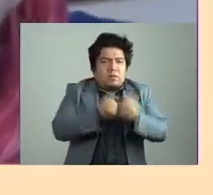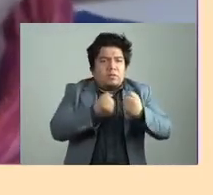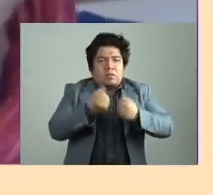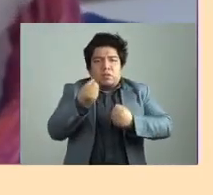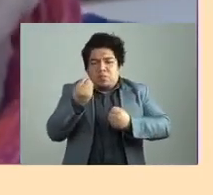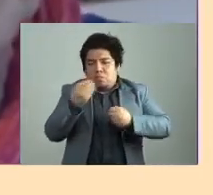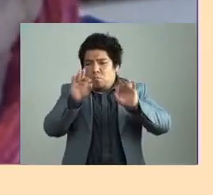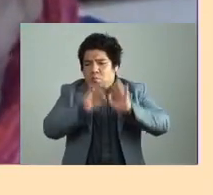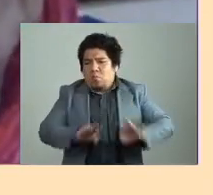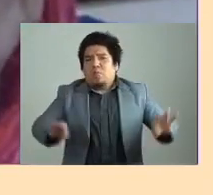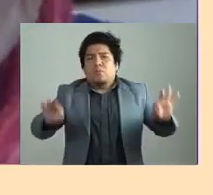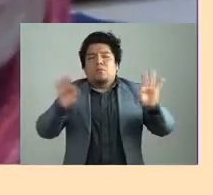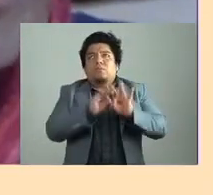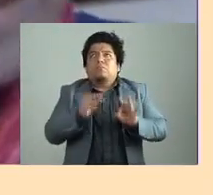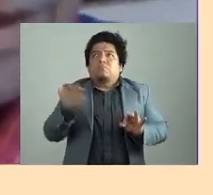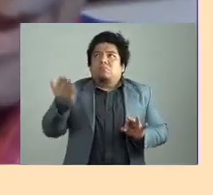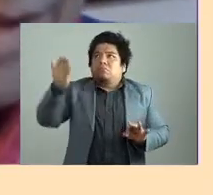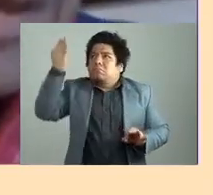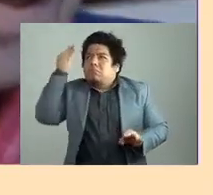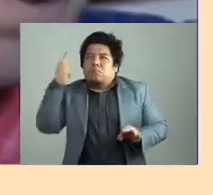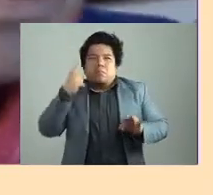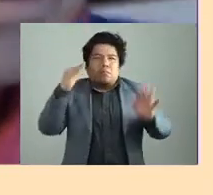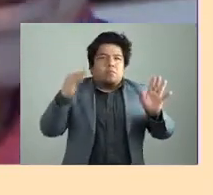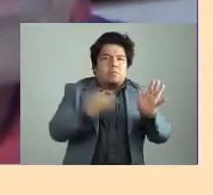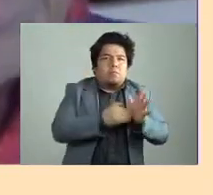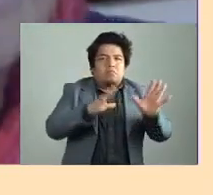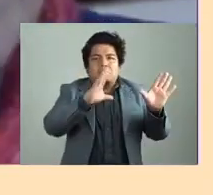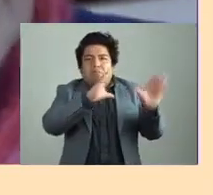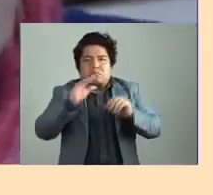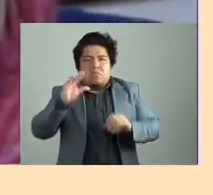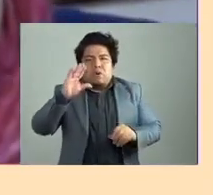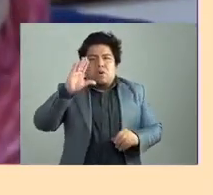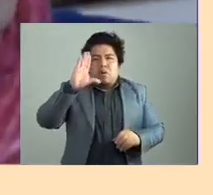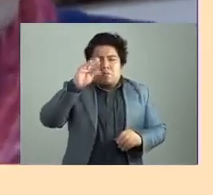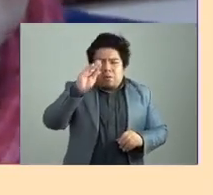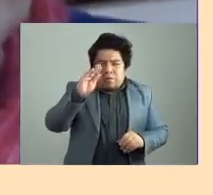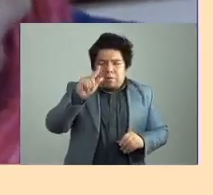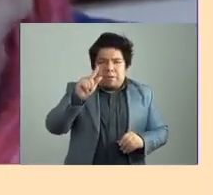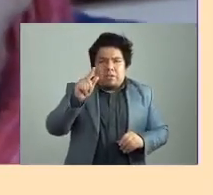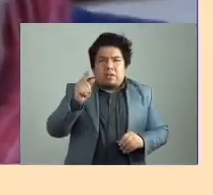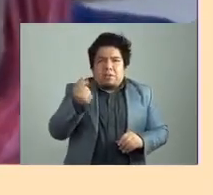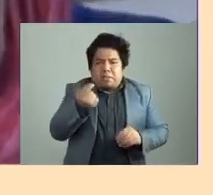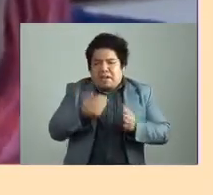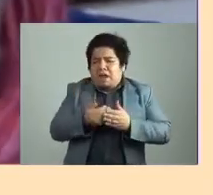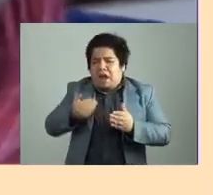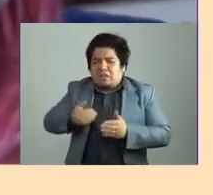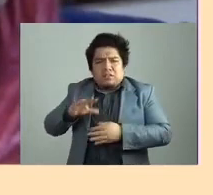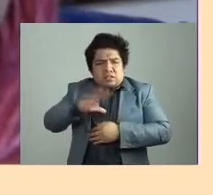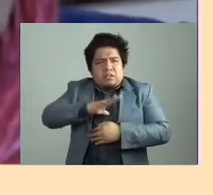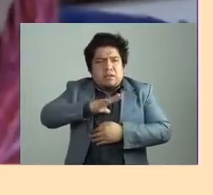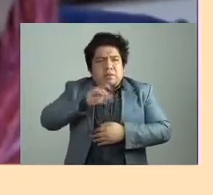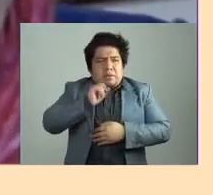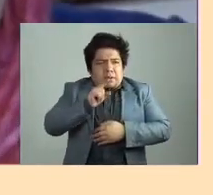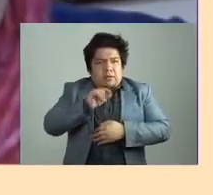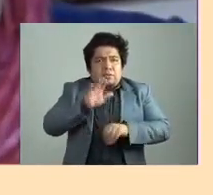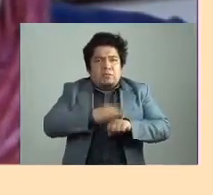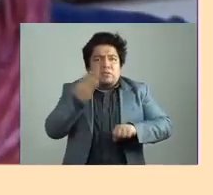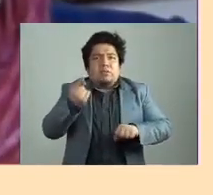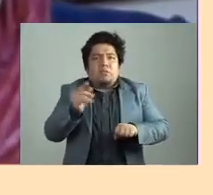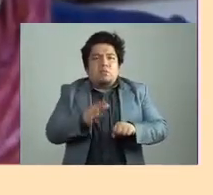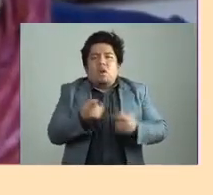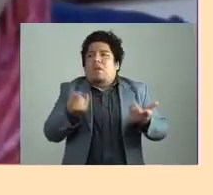de los años 90 más también antes de los años noventas porque nos